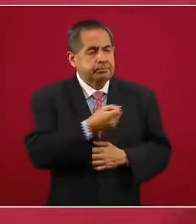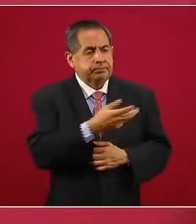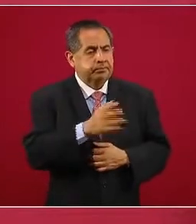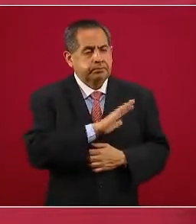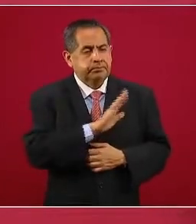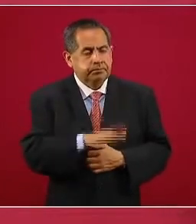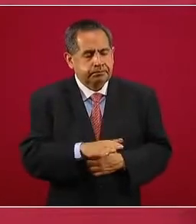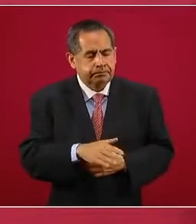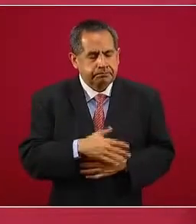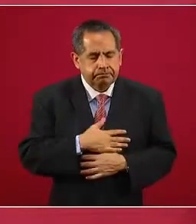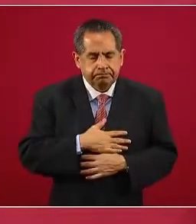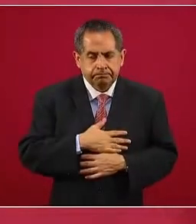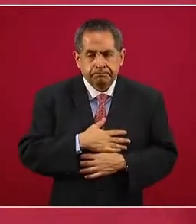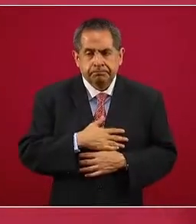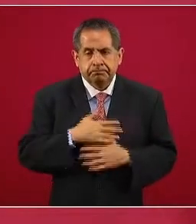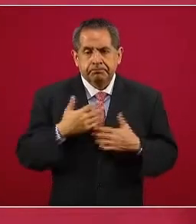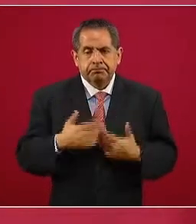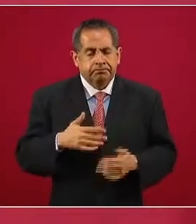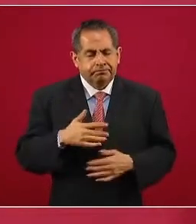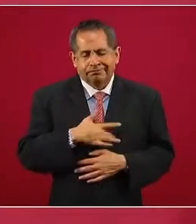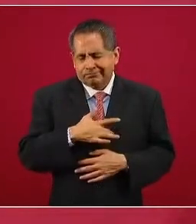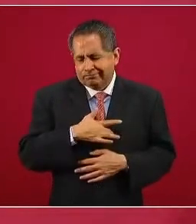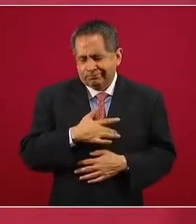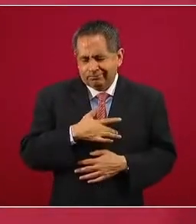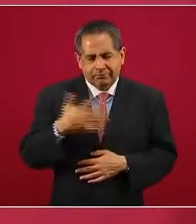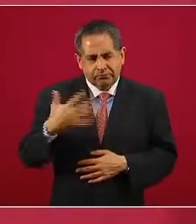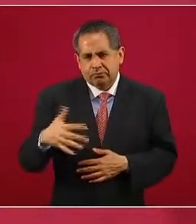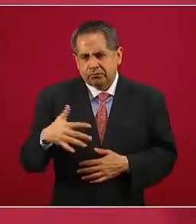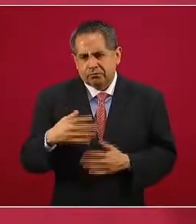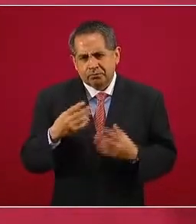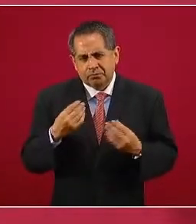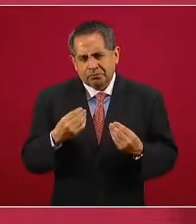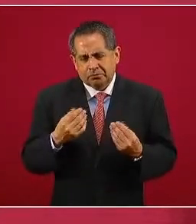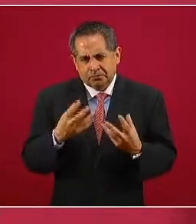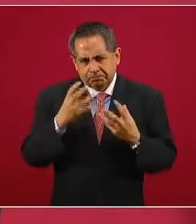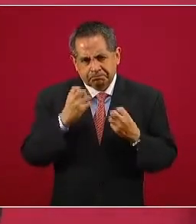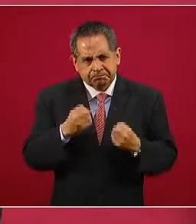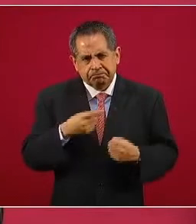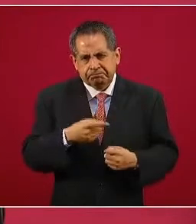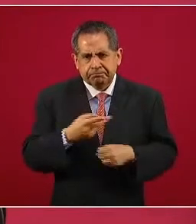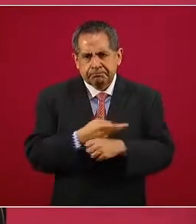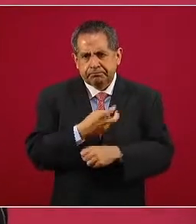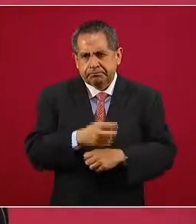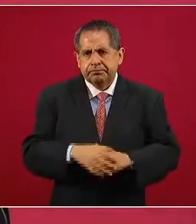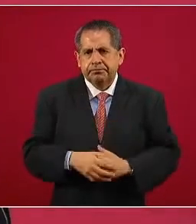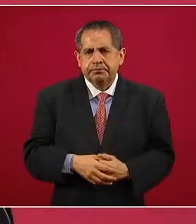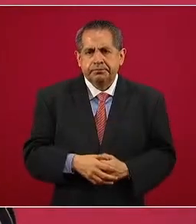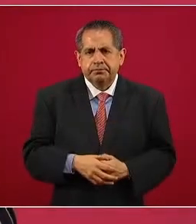humanas. Es muy doloroso lo que está sucediendo.